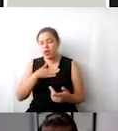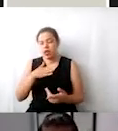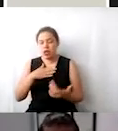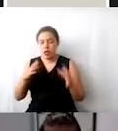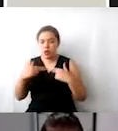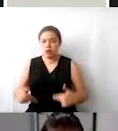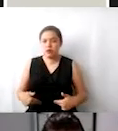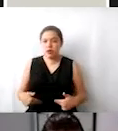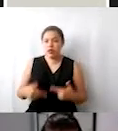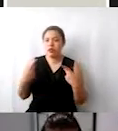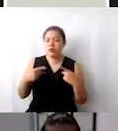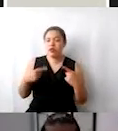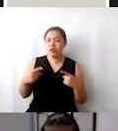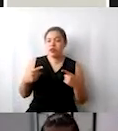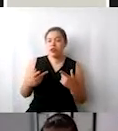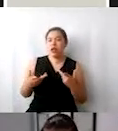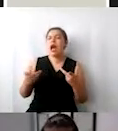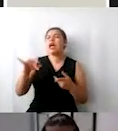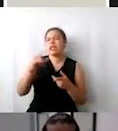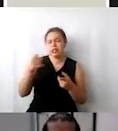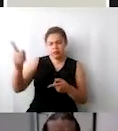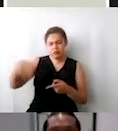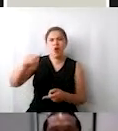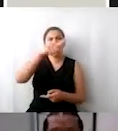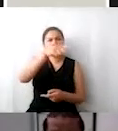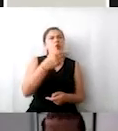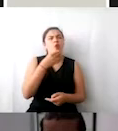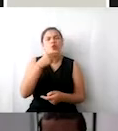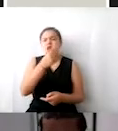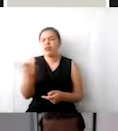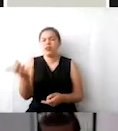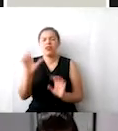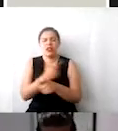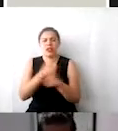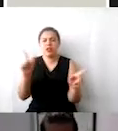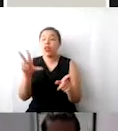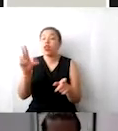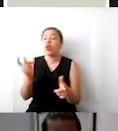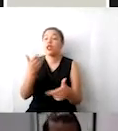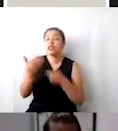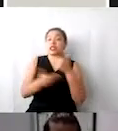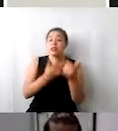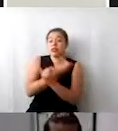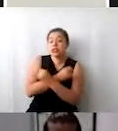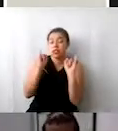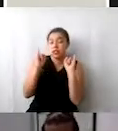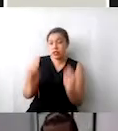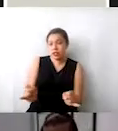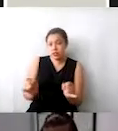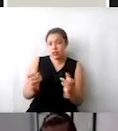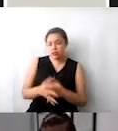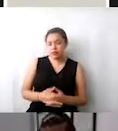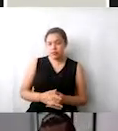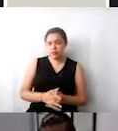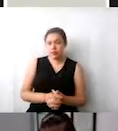pone personal a disposición, sino que se trata de un servicio independiente, es lo que dice la PRODECON. Y aquí tenemos